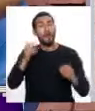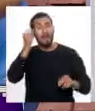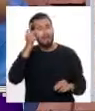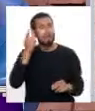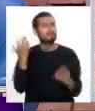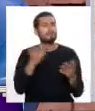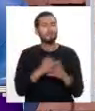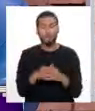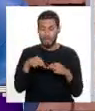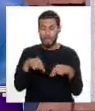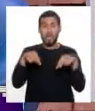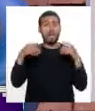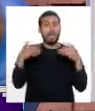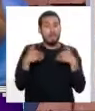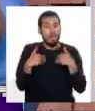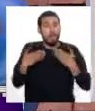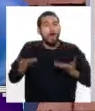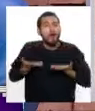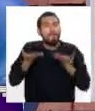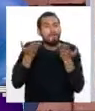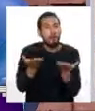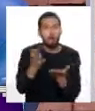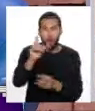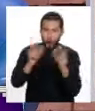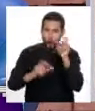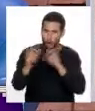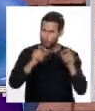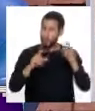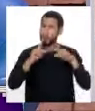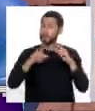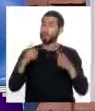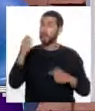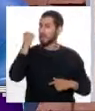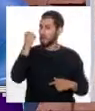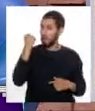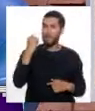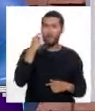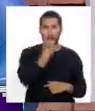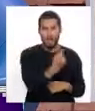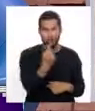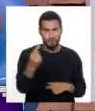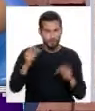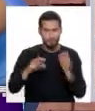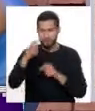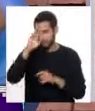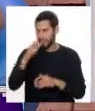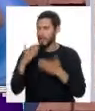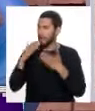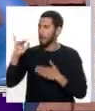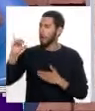lo que tenemos para ofrecerle a toda la población, pero que además es un derecho de cada uno de los peruanos. Gracias